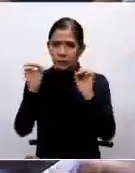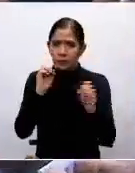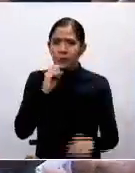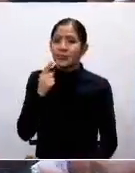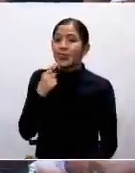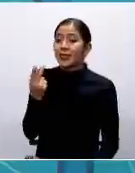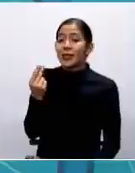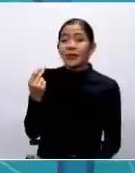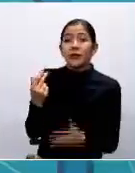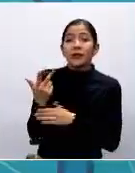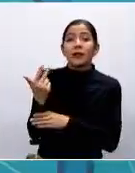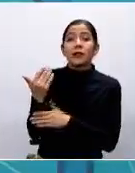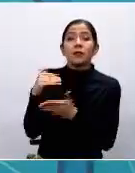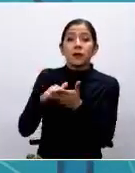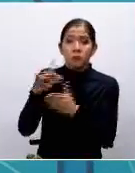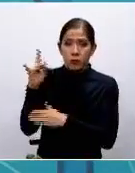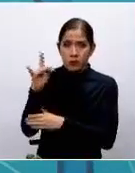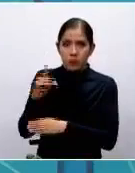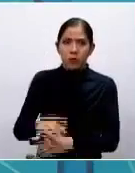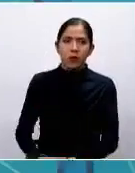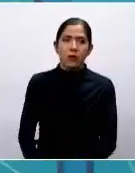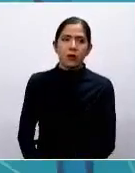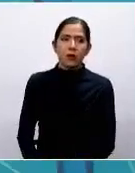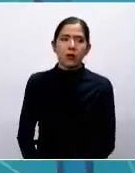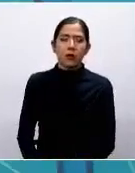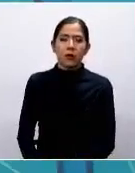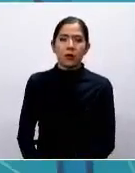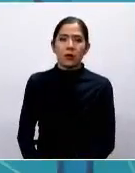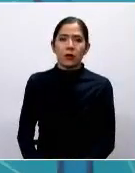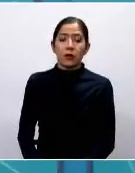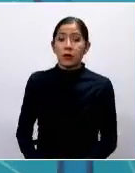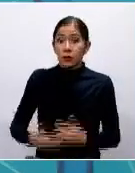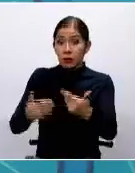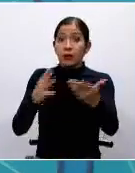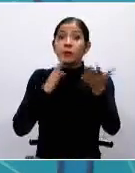bolivianos. Ahora hablemos del proceso de inmunización contra el COVID.